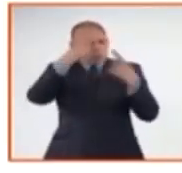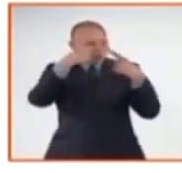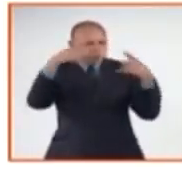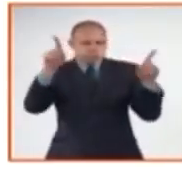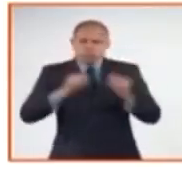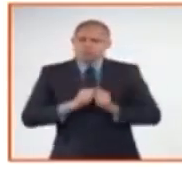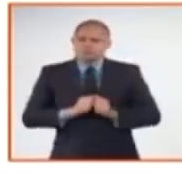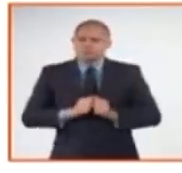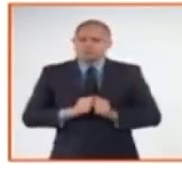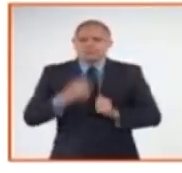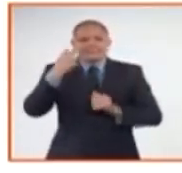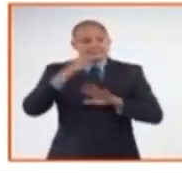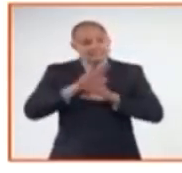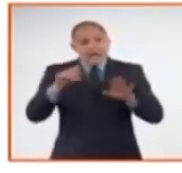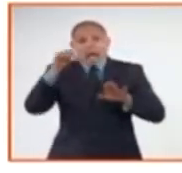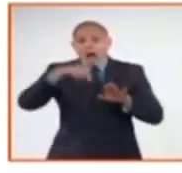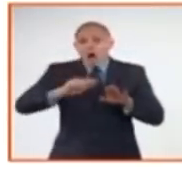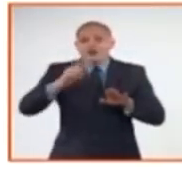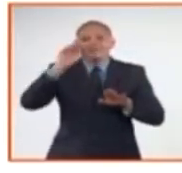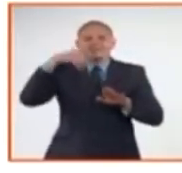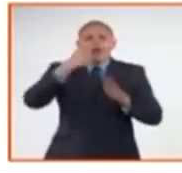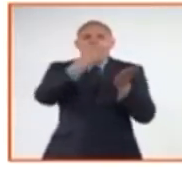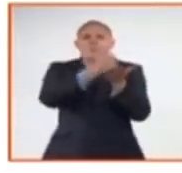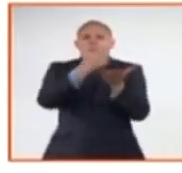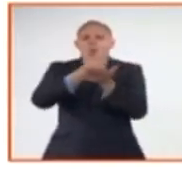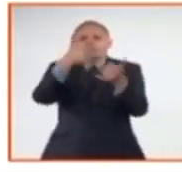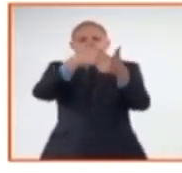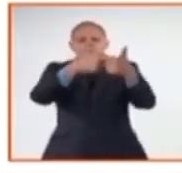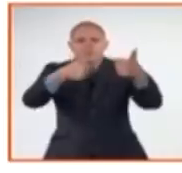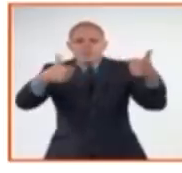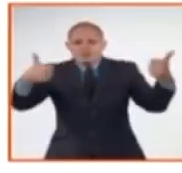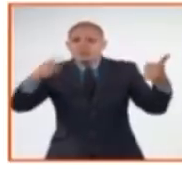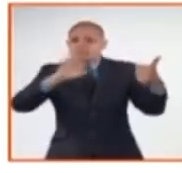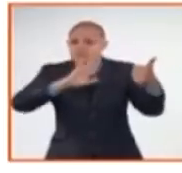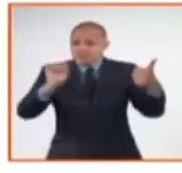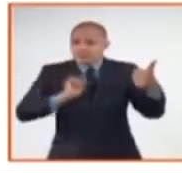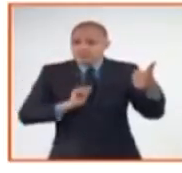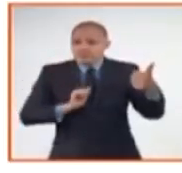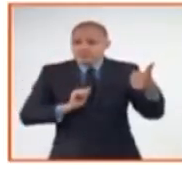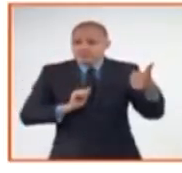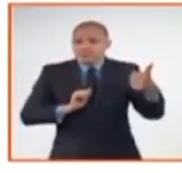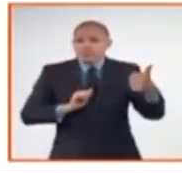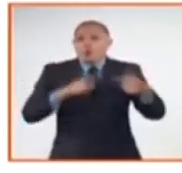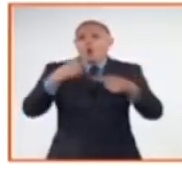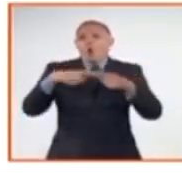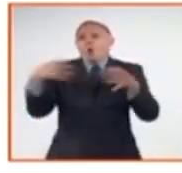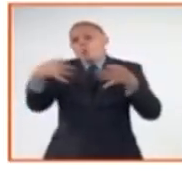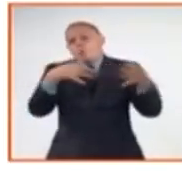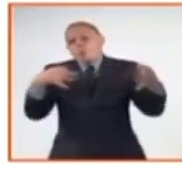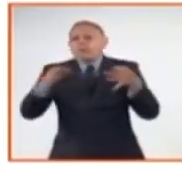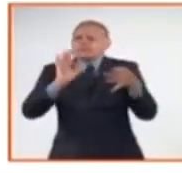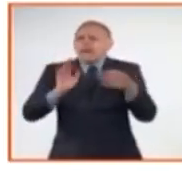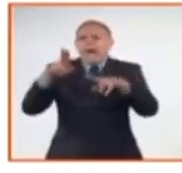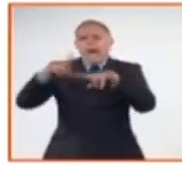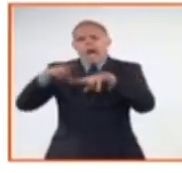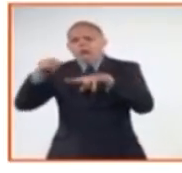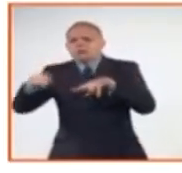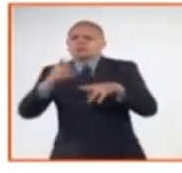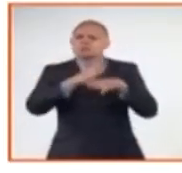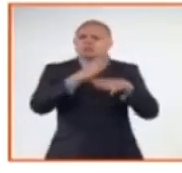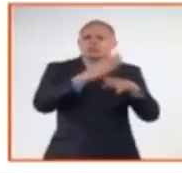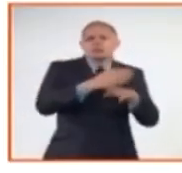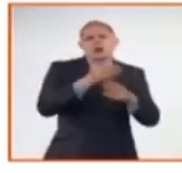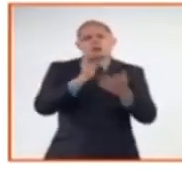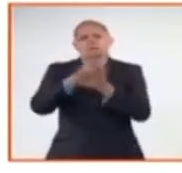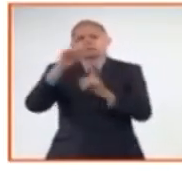capitales provinciales y en otros también en otros municipios siempre hablamos aquí de la habana santiago matanza